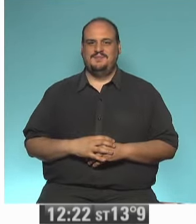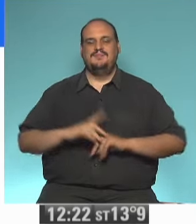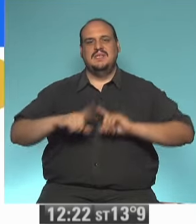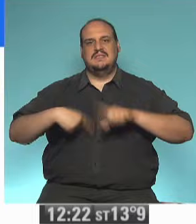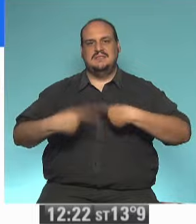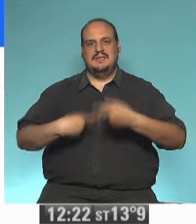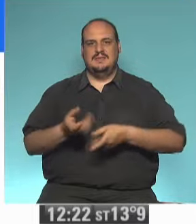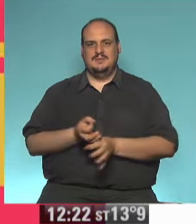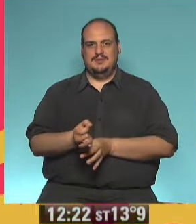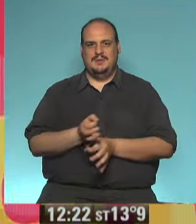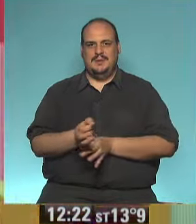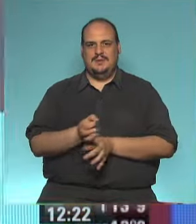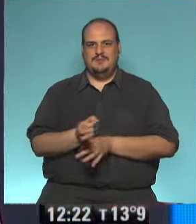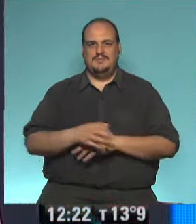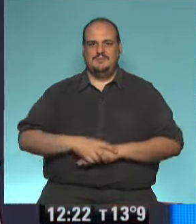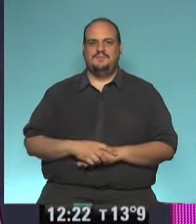Seguimos educando.